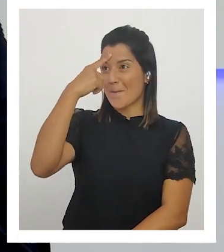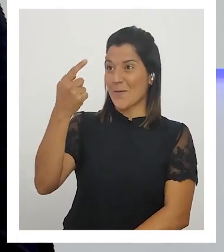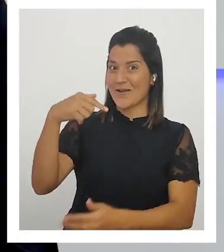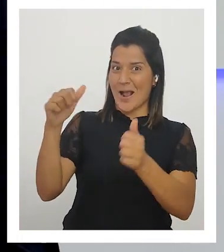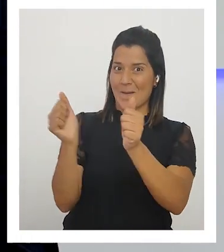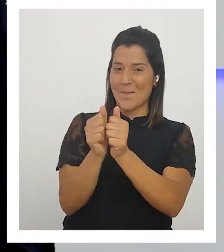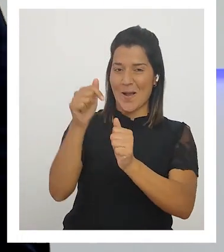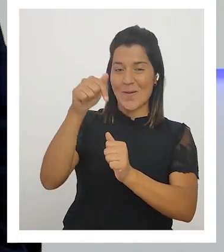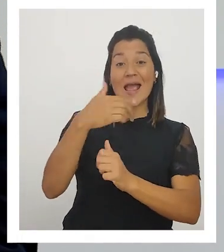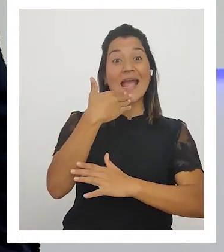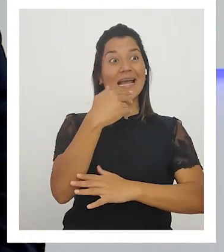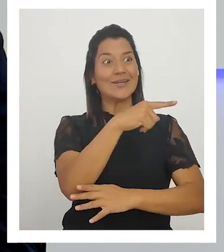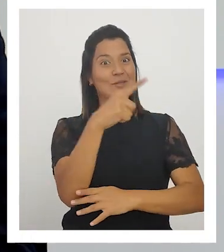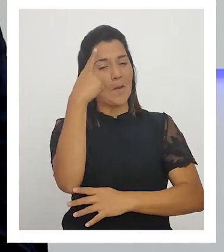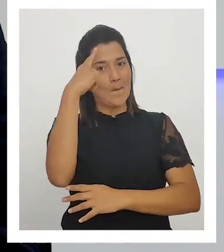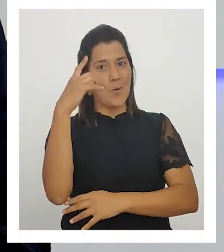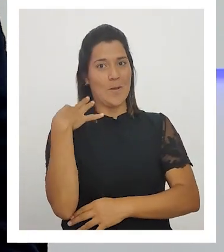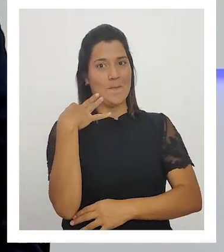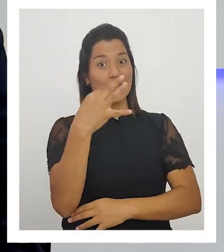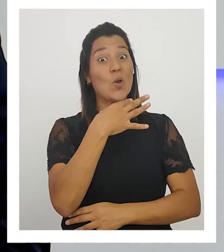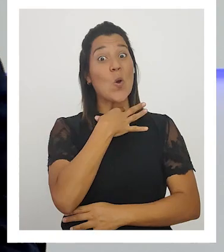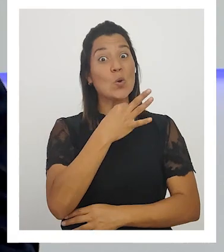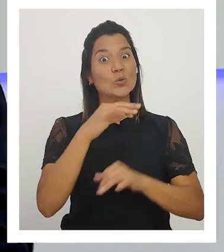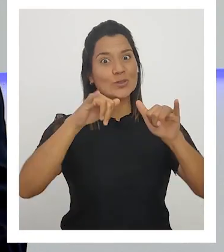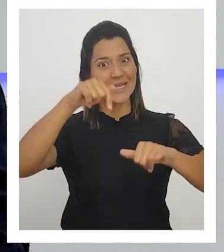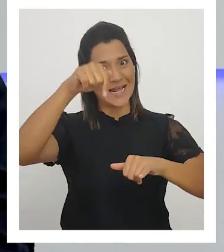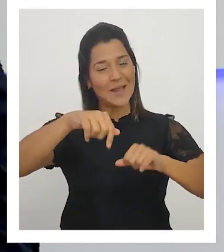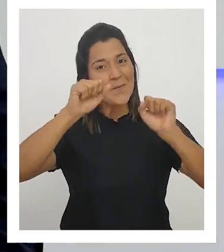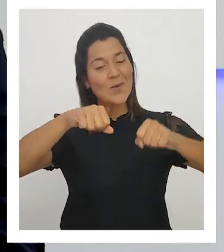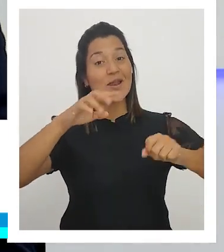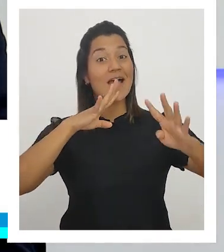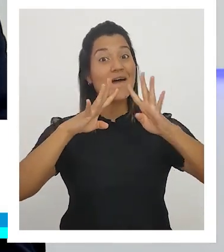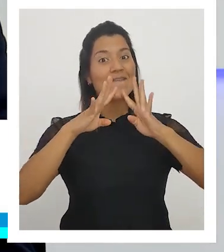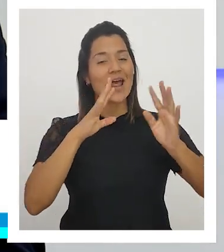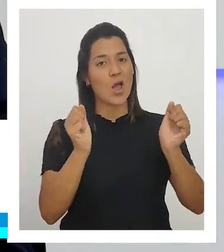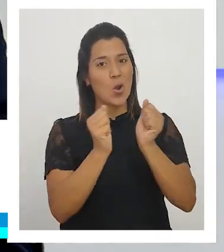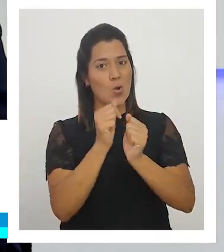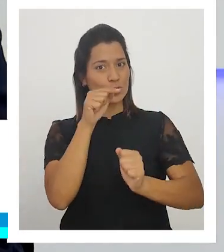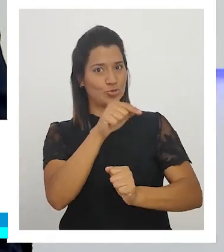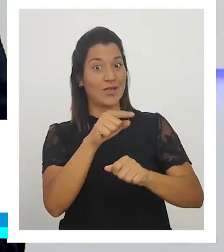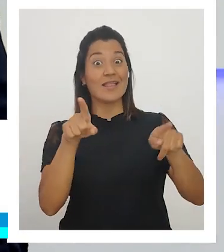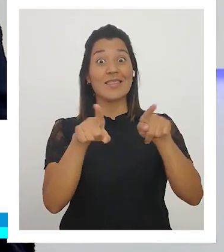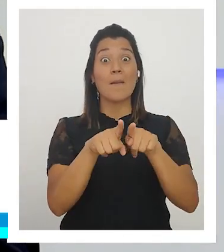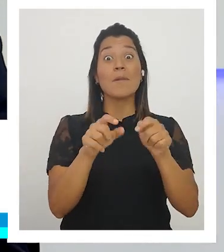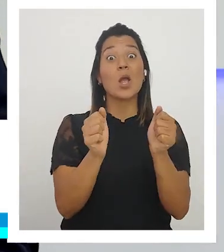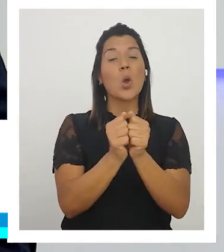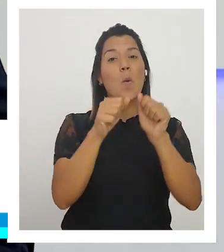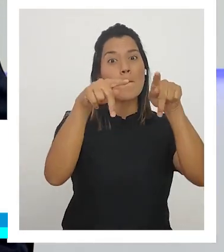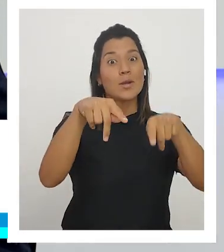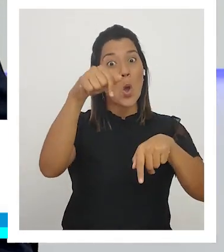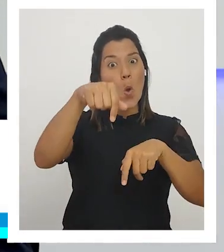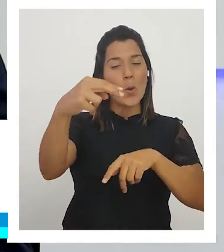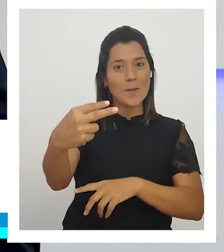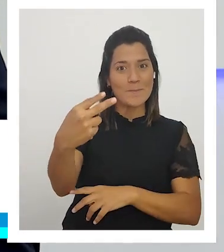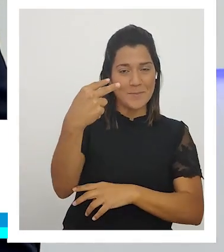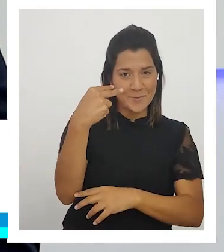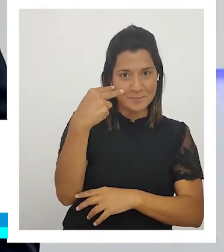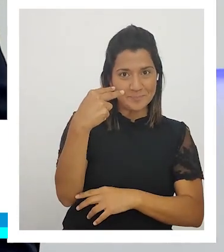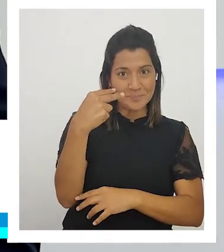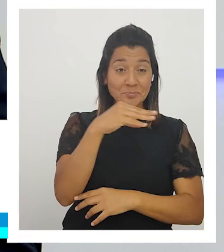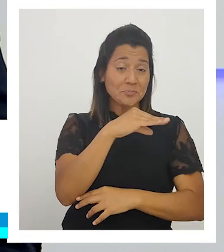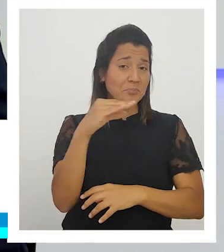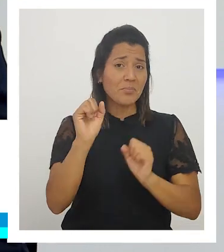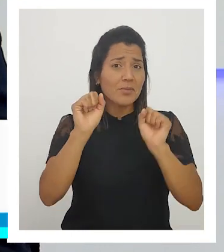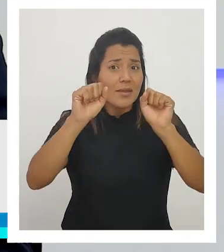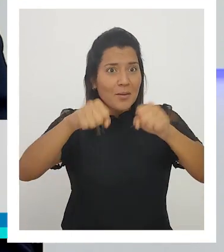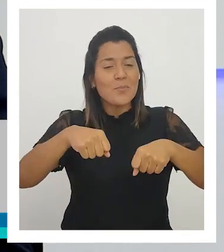Marta, por la invitación. Es un gusto estar acá y conversar con usted, también con las personas que nos ven y